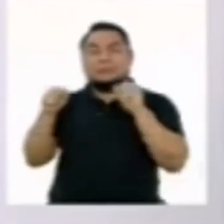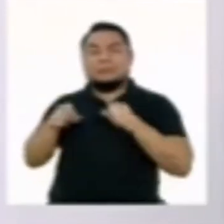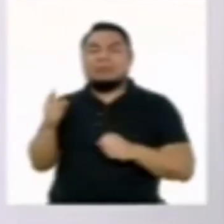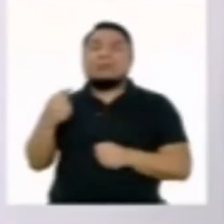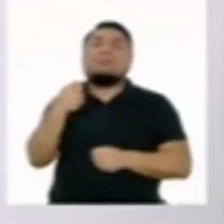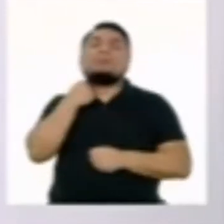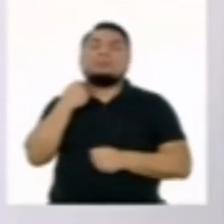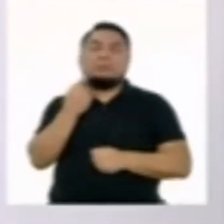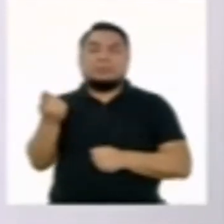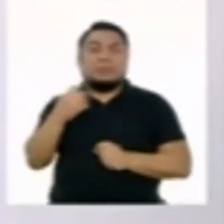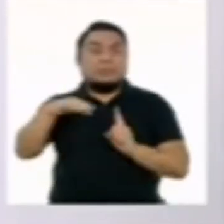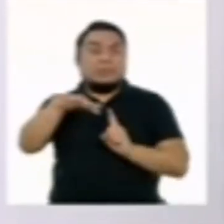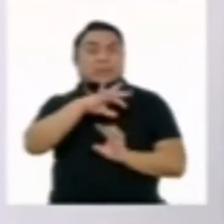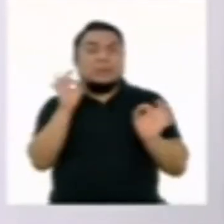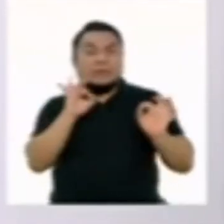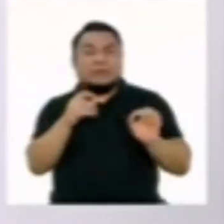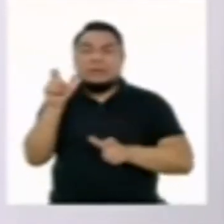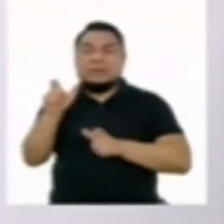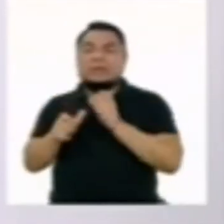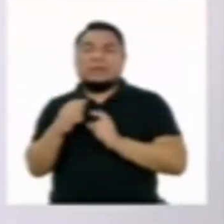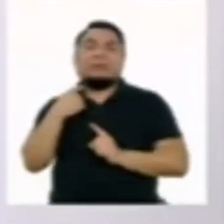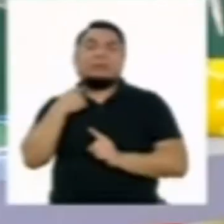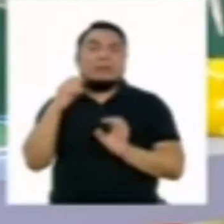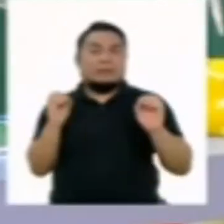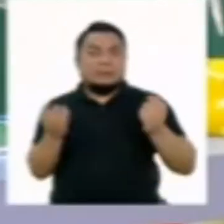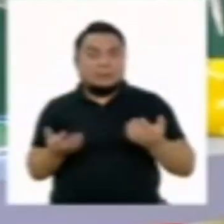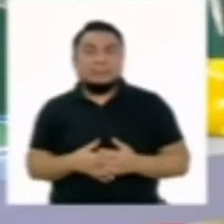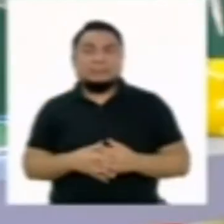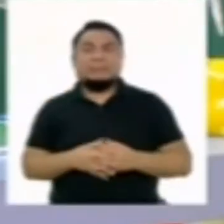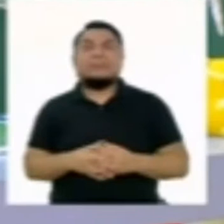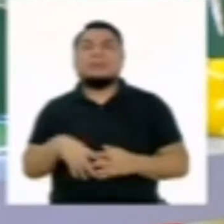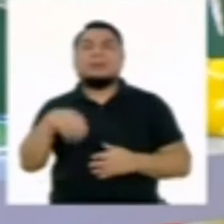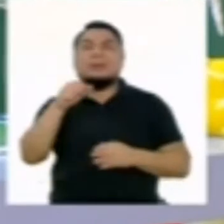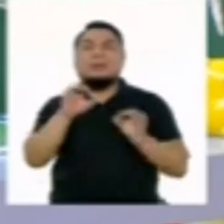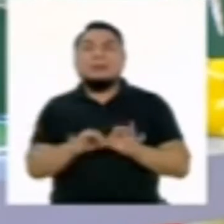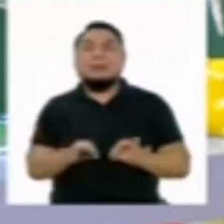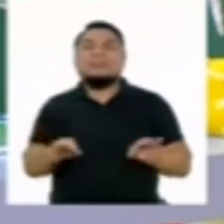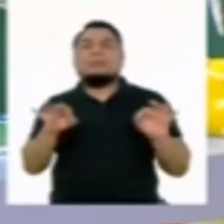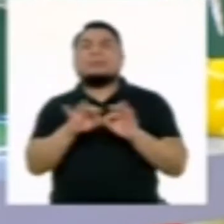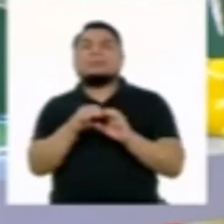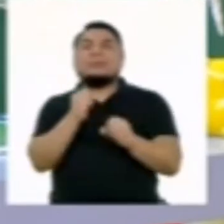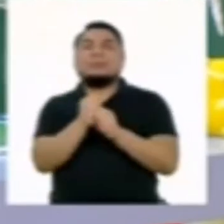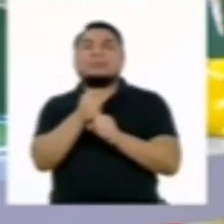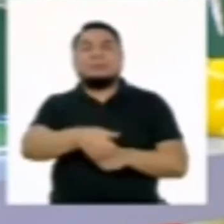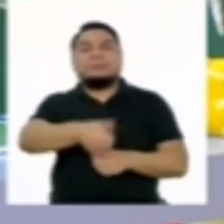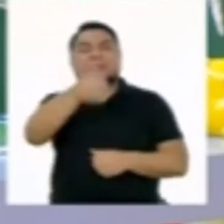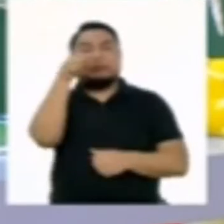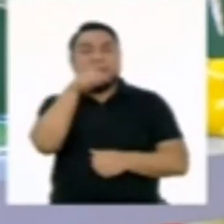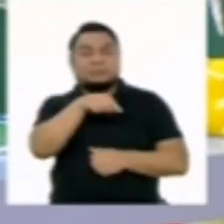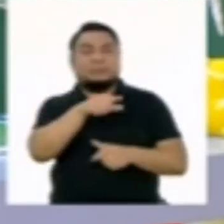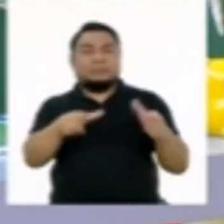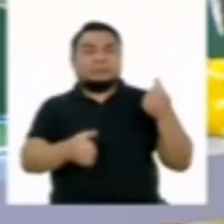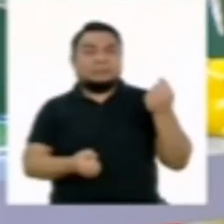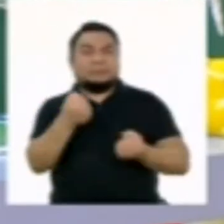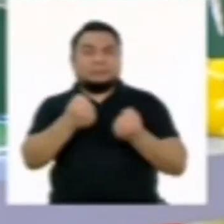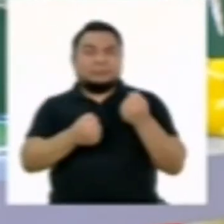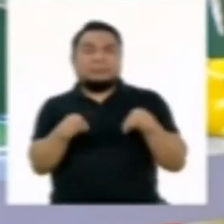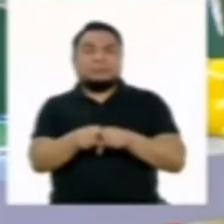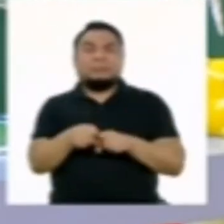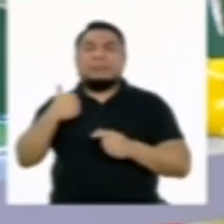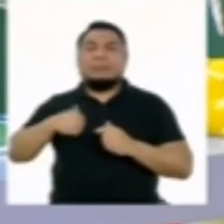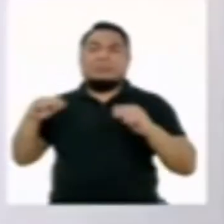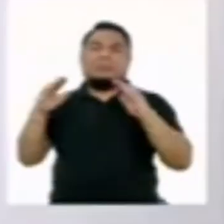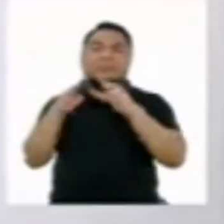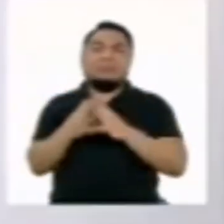no perjudique ni al ambiente ni a la población. Qué importante es la labor de las autoridades del sector transporte y de